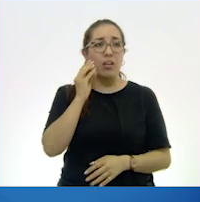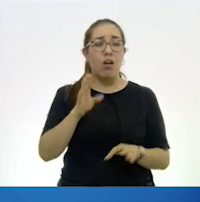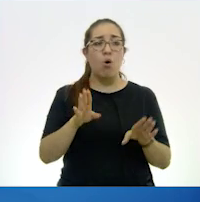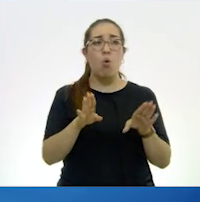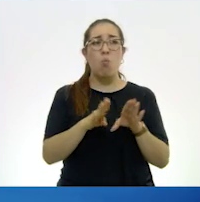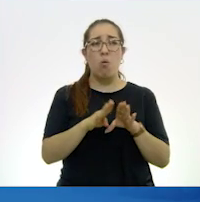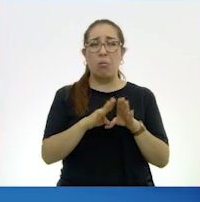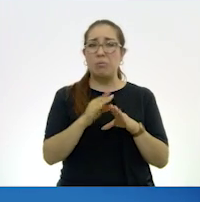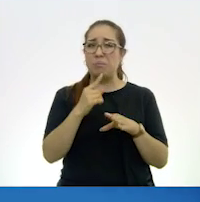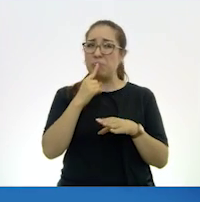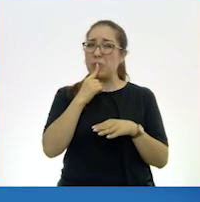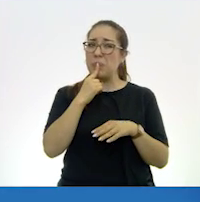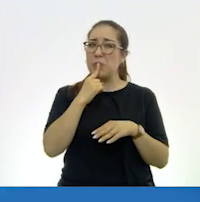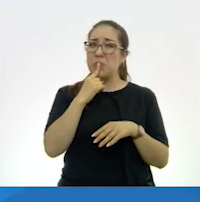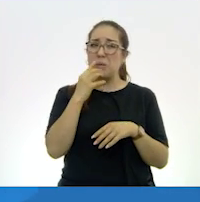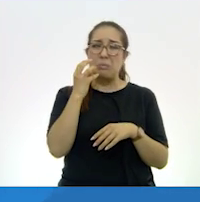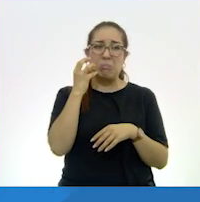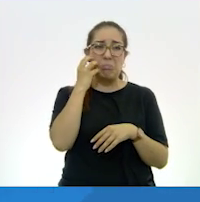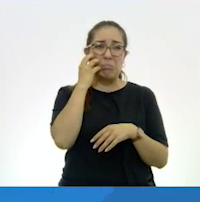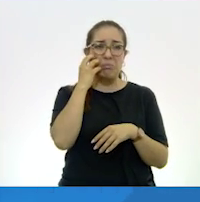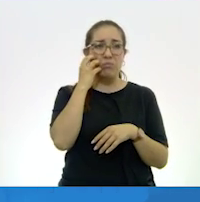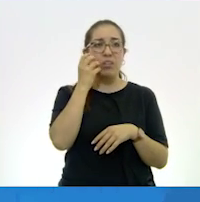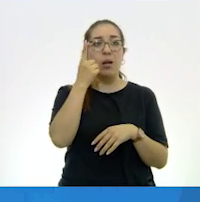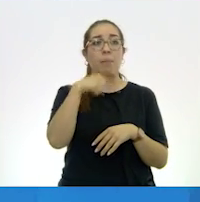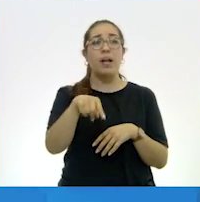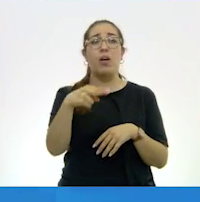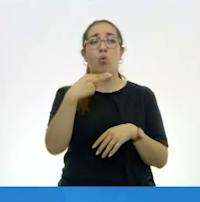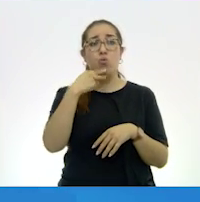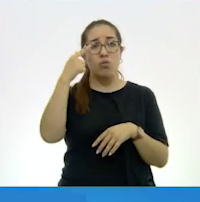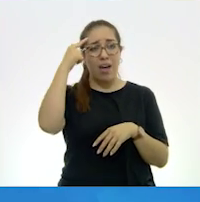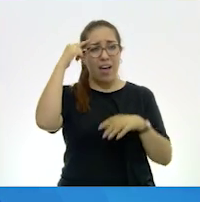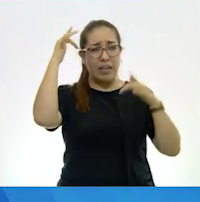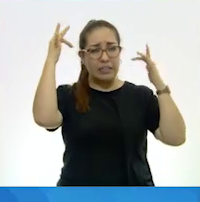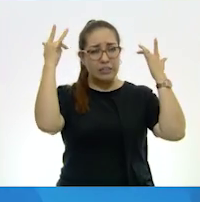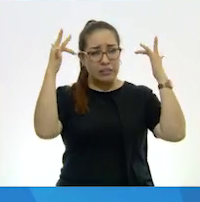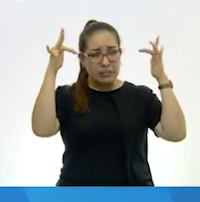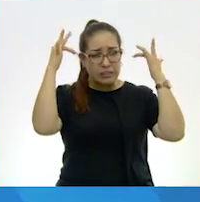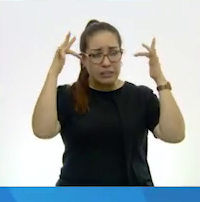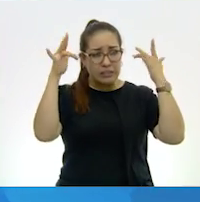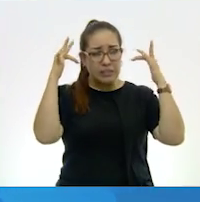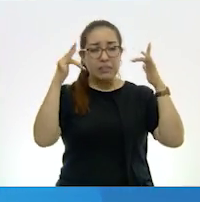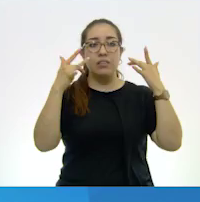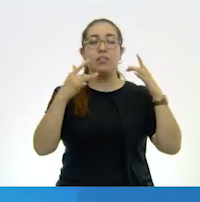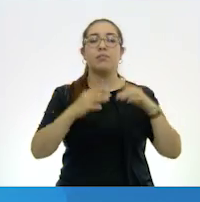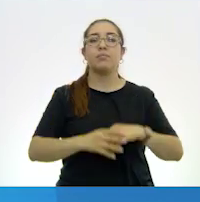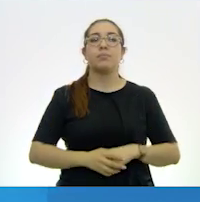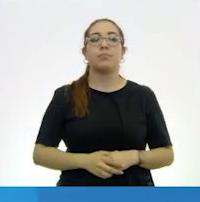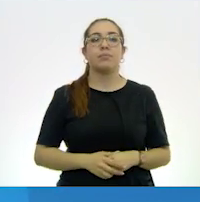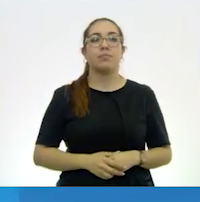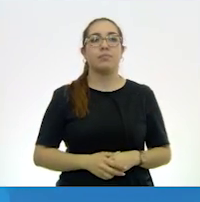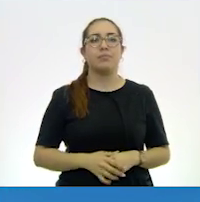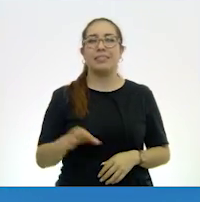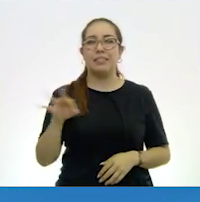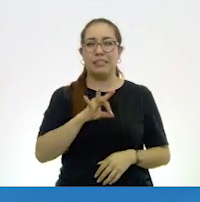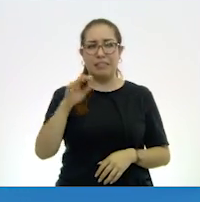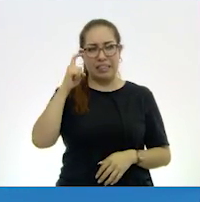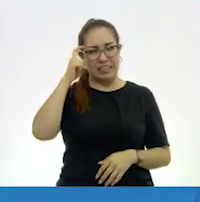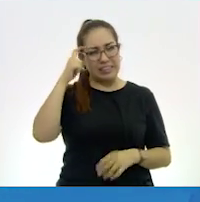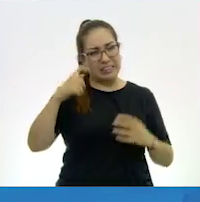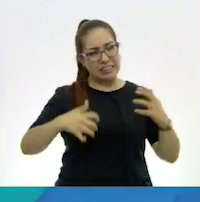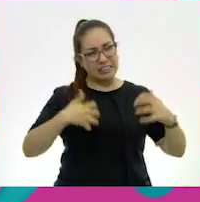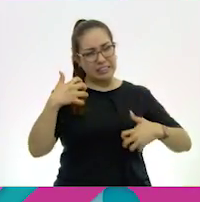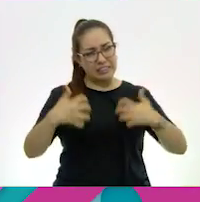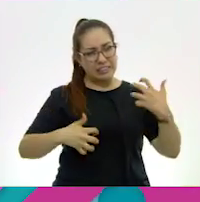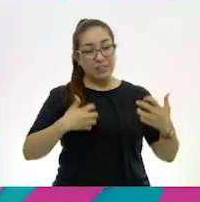sabor muy amargo que se emplea para la cura del dolor de cabeza causada por corajes. ¿Cómo ves,